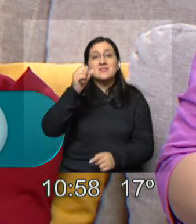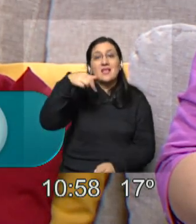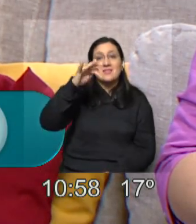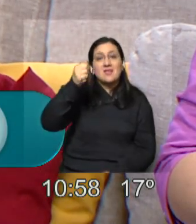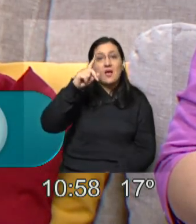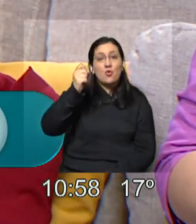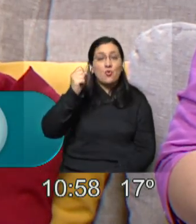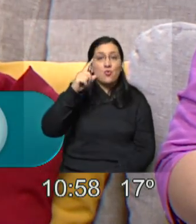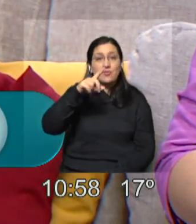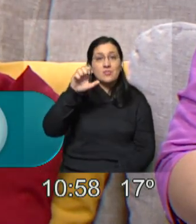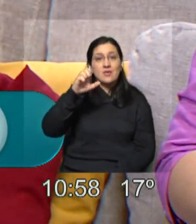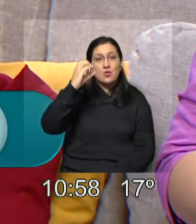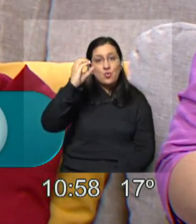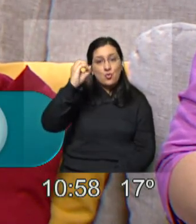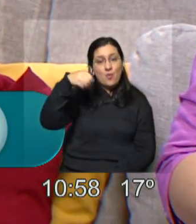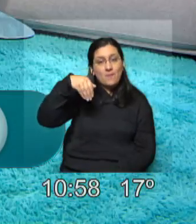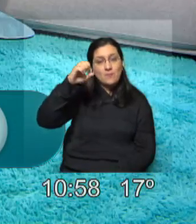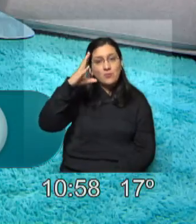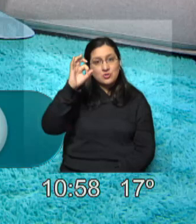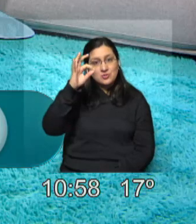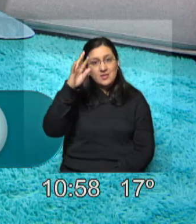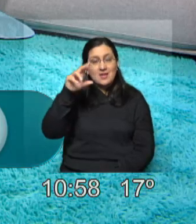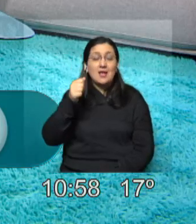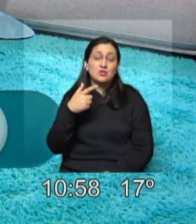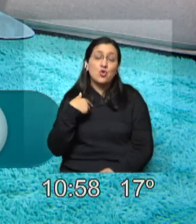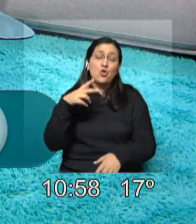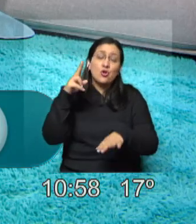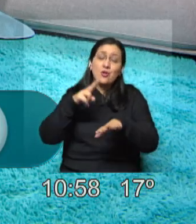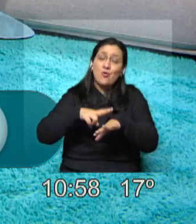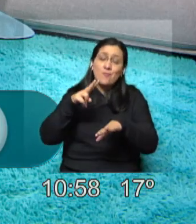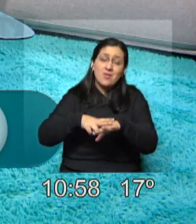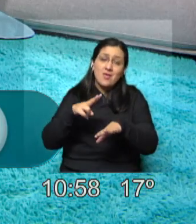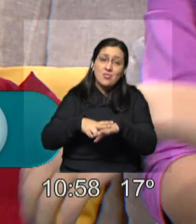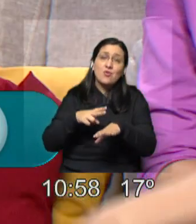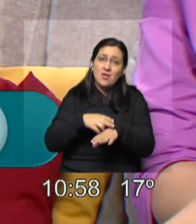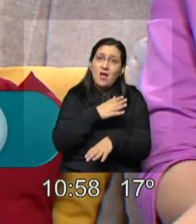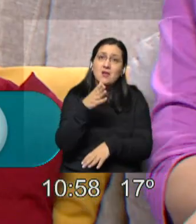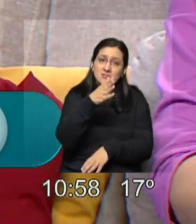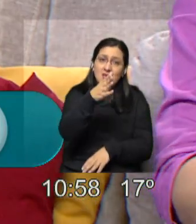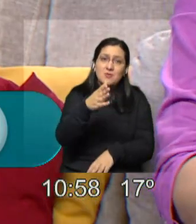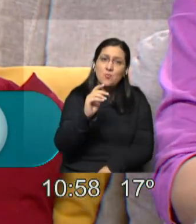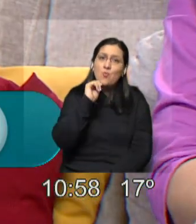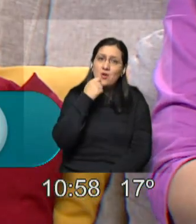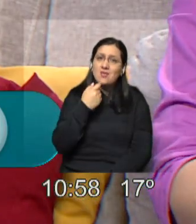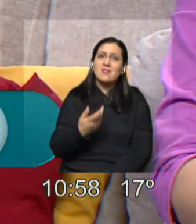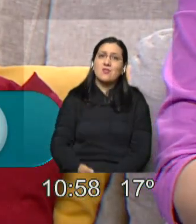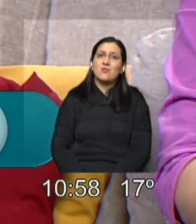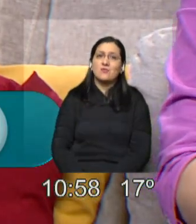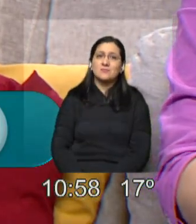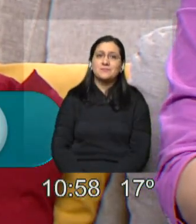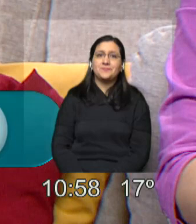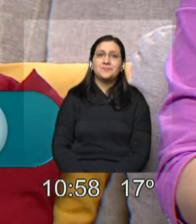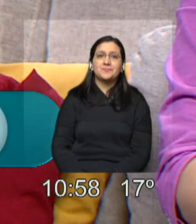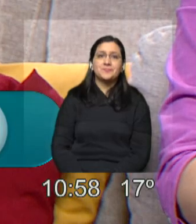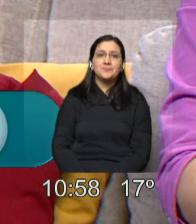camino, es un viaje de ida. Lo recomiendo como quien empieza a meditar y recomienda meditar a todos. Sí. Recomiendo que hagan el camino Santiago de Compostela en algún momento de su vida, es una cosa